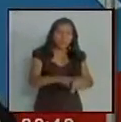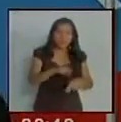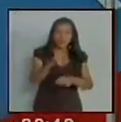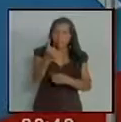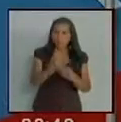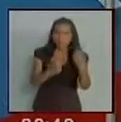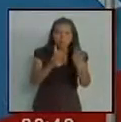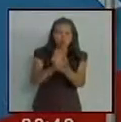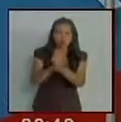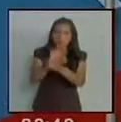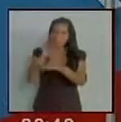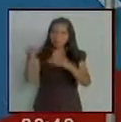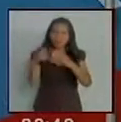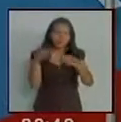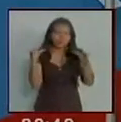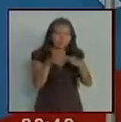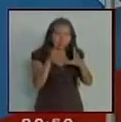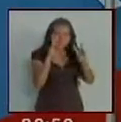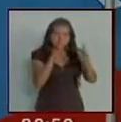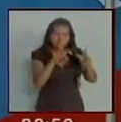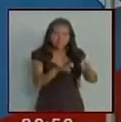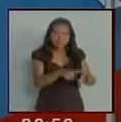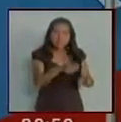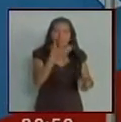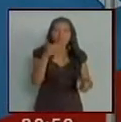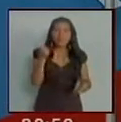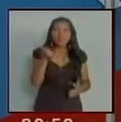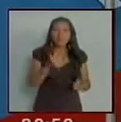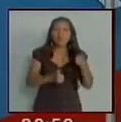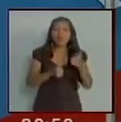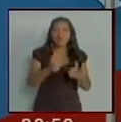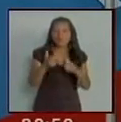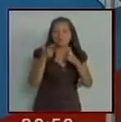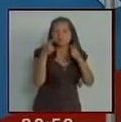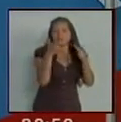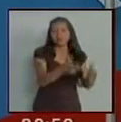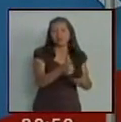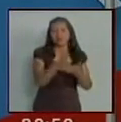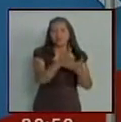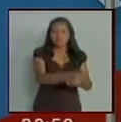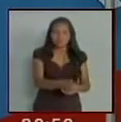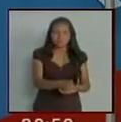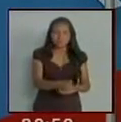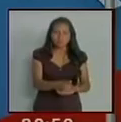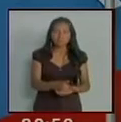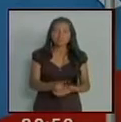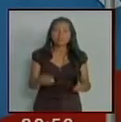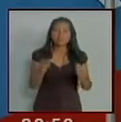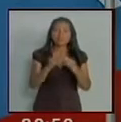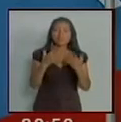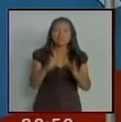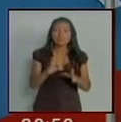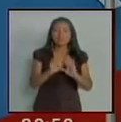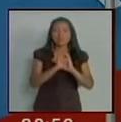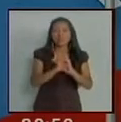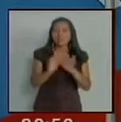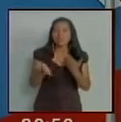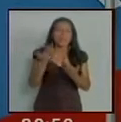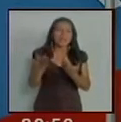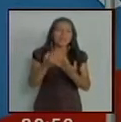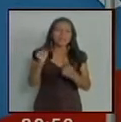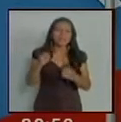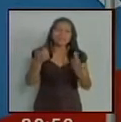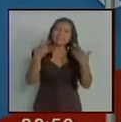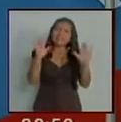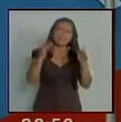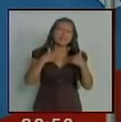su terapista, etcétera, etcétera, para ver las mejores alternativas. El hacer las soluciones muy simples, muy sencillas,